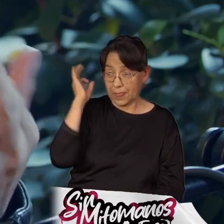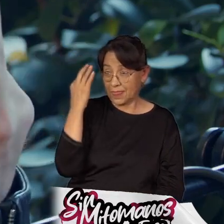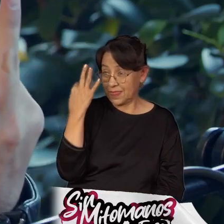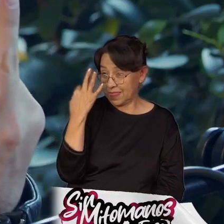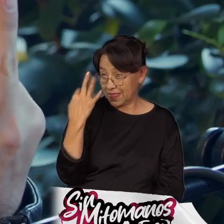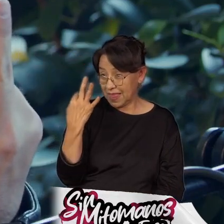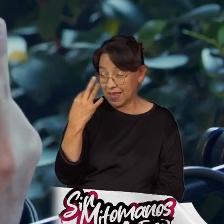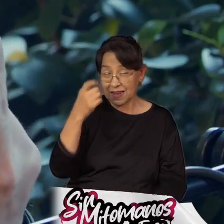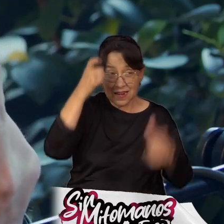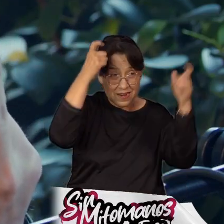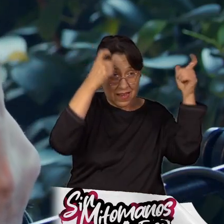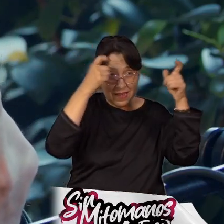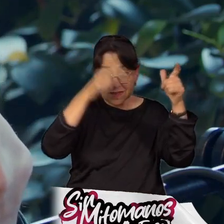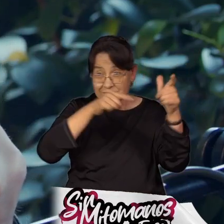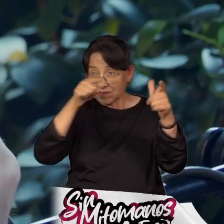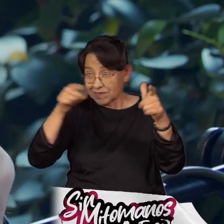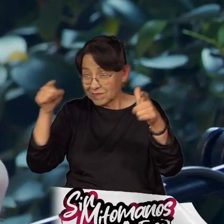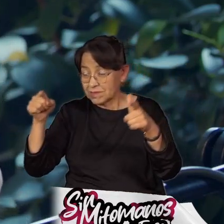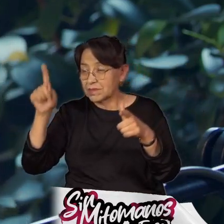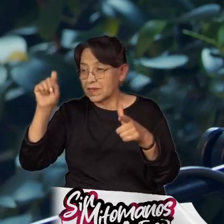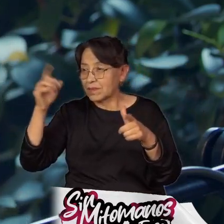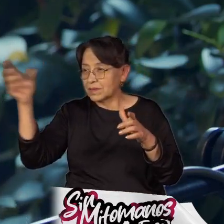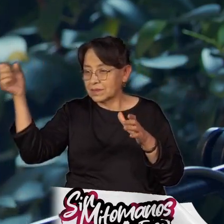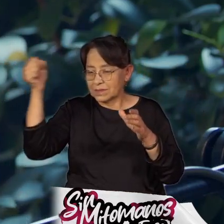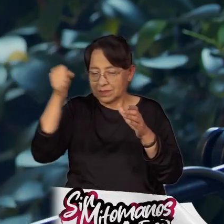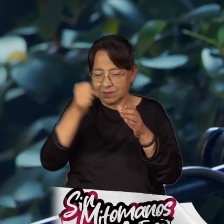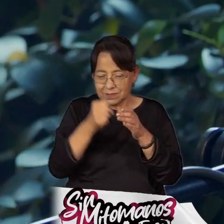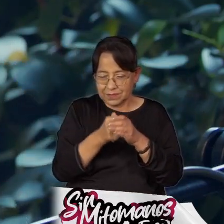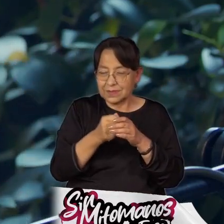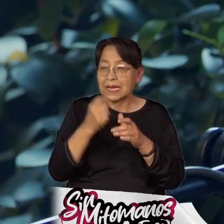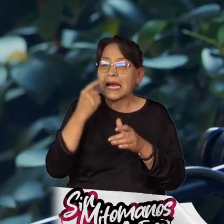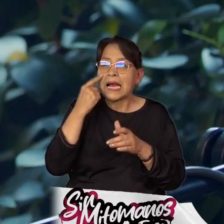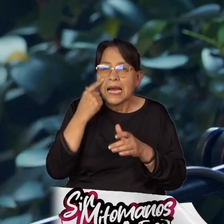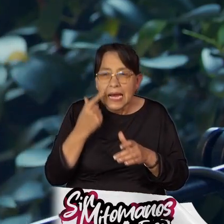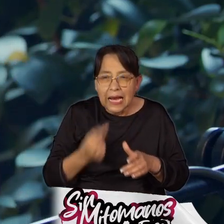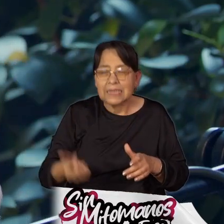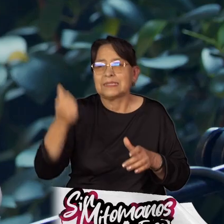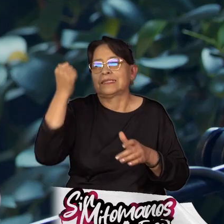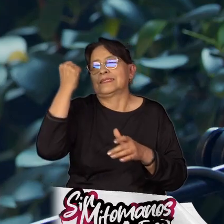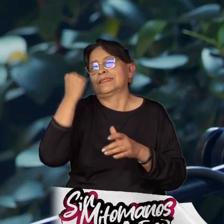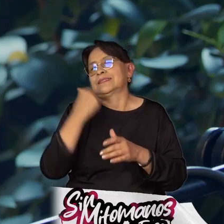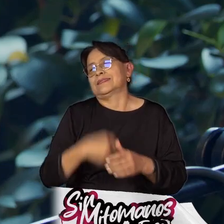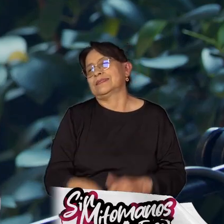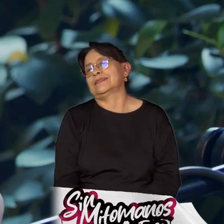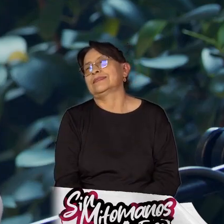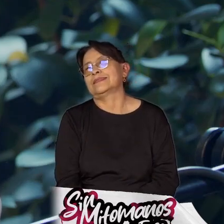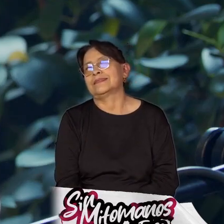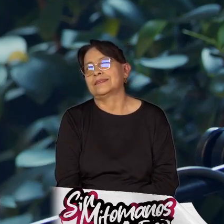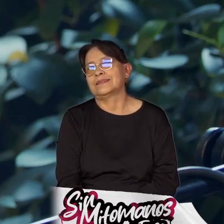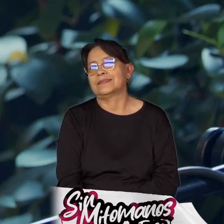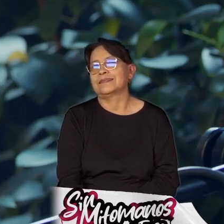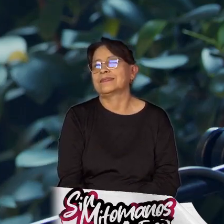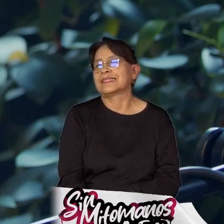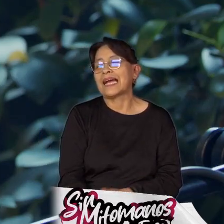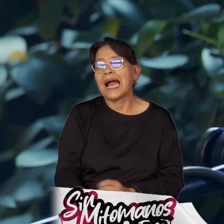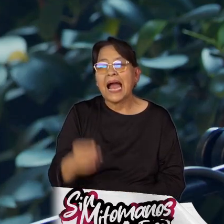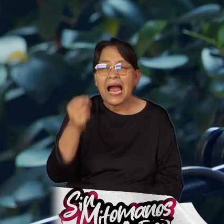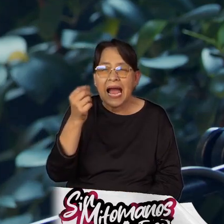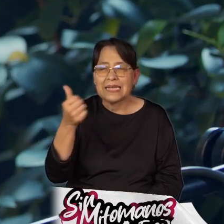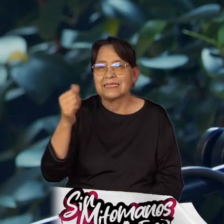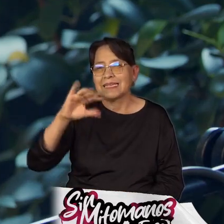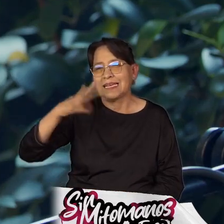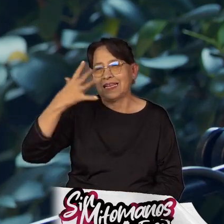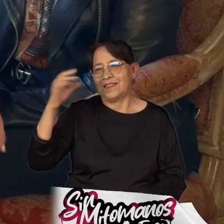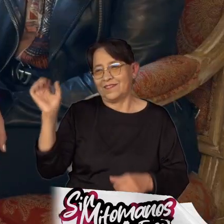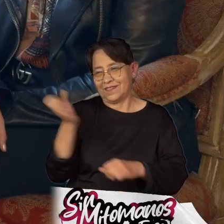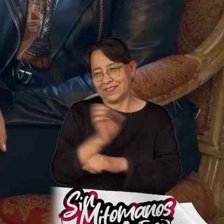en medio de 3 imperios y pudo llegar a ser incluido como casi reconocido como ese quinto